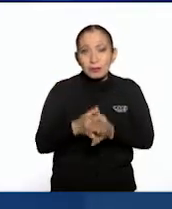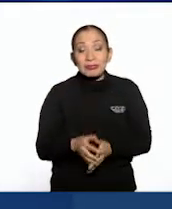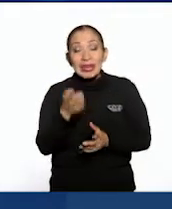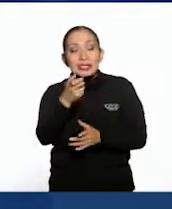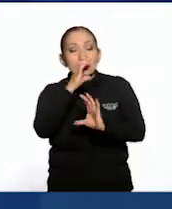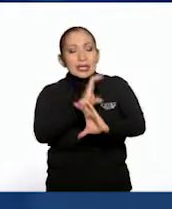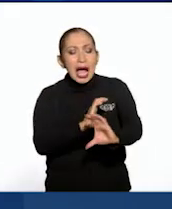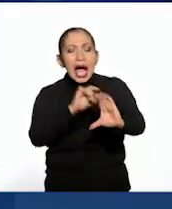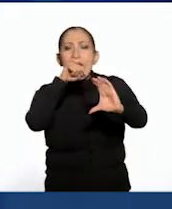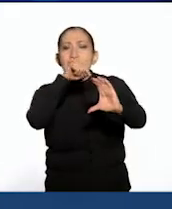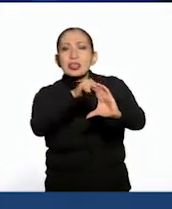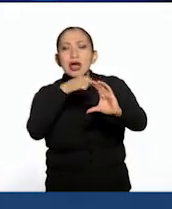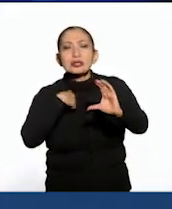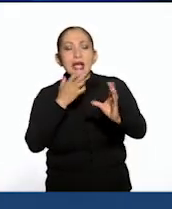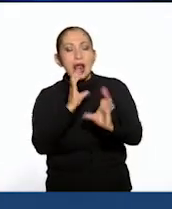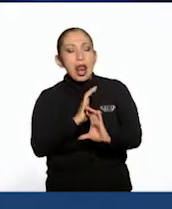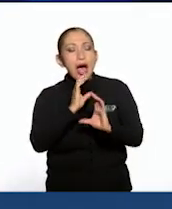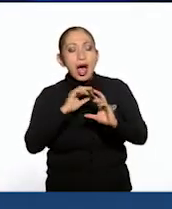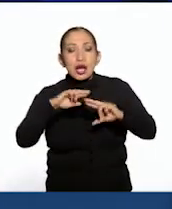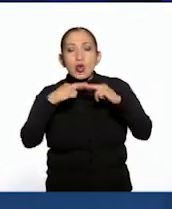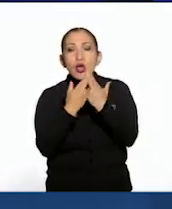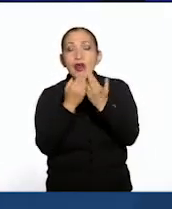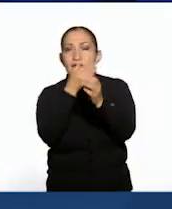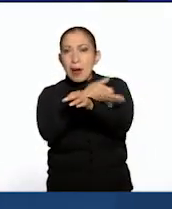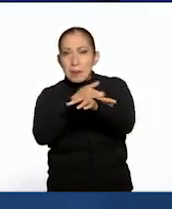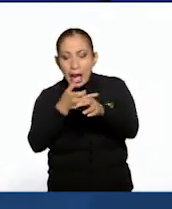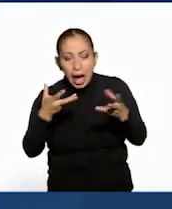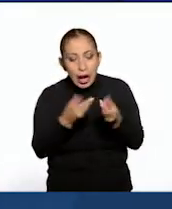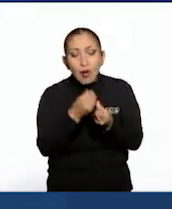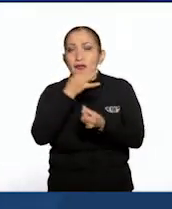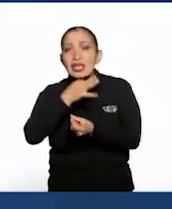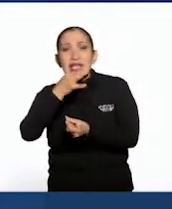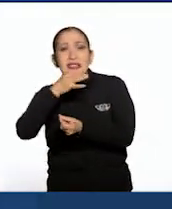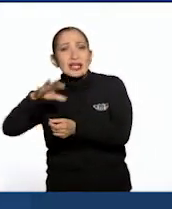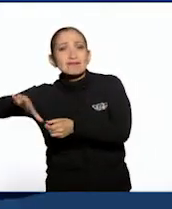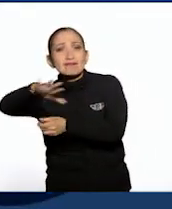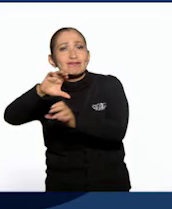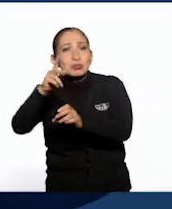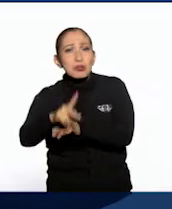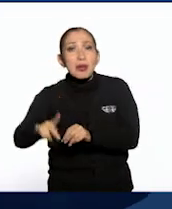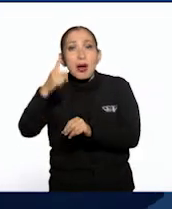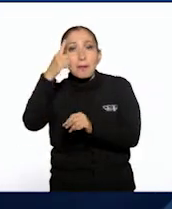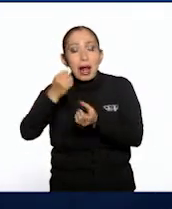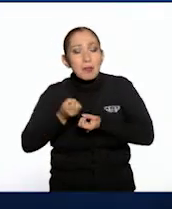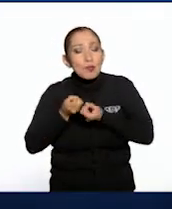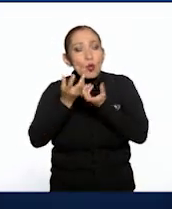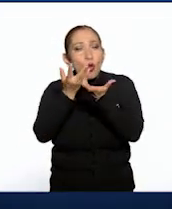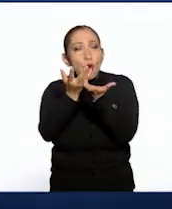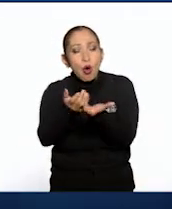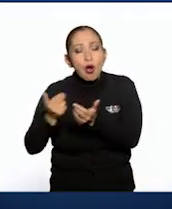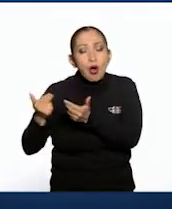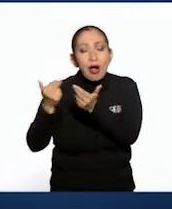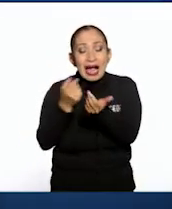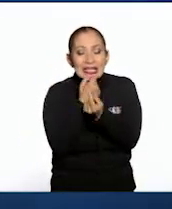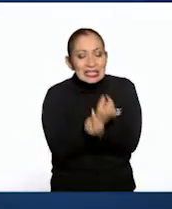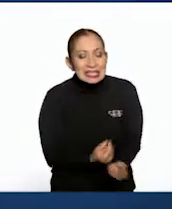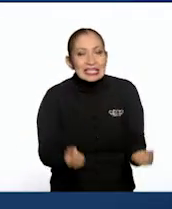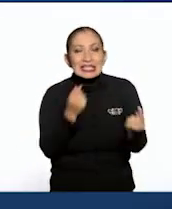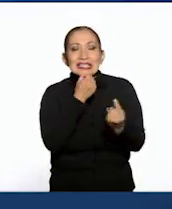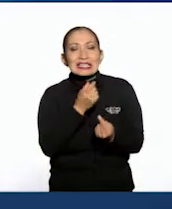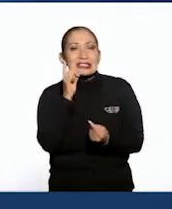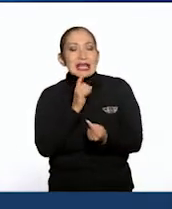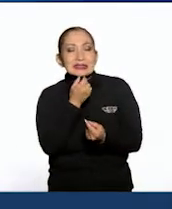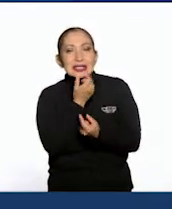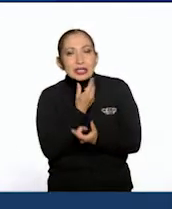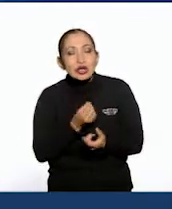Estos cantos se interpretan en reuniones familiares y fiestas tradicionales para transmitirlos a niñas,